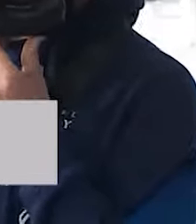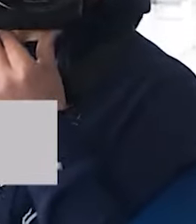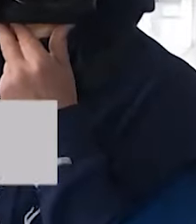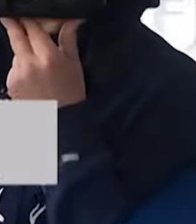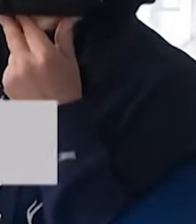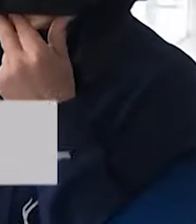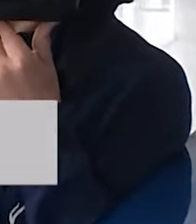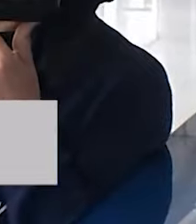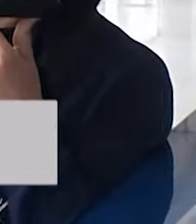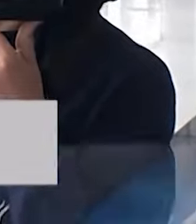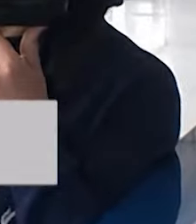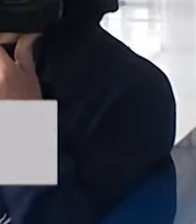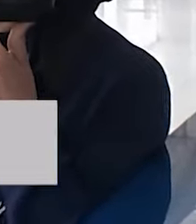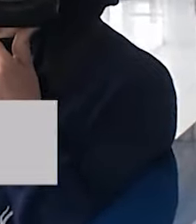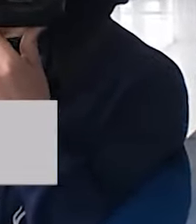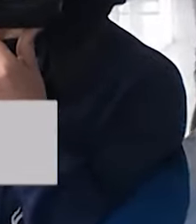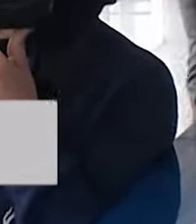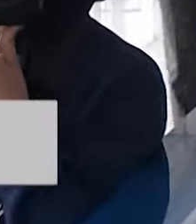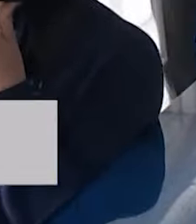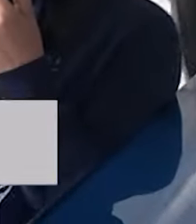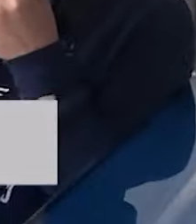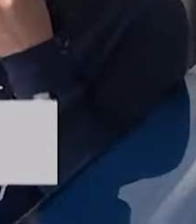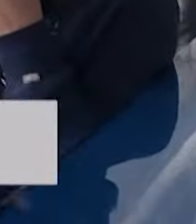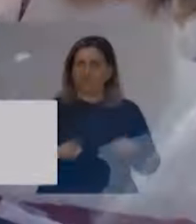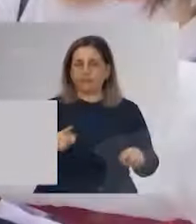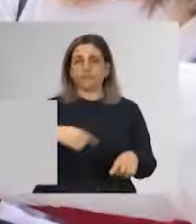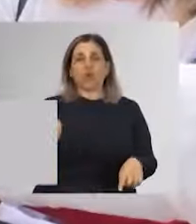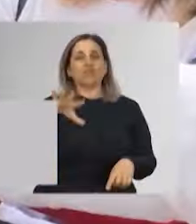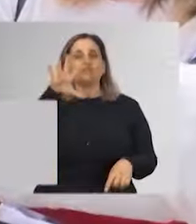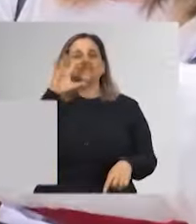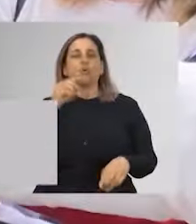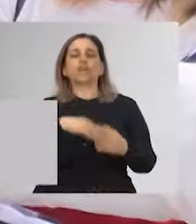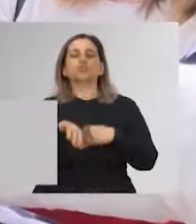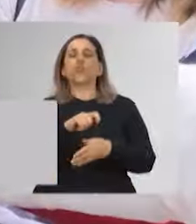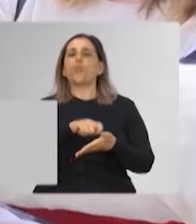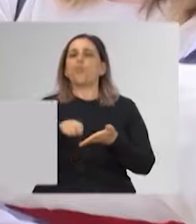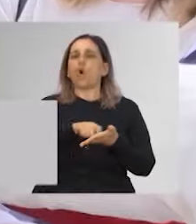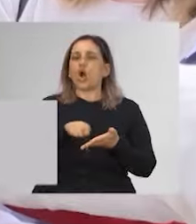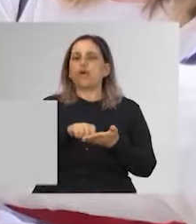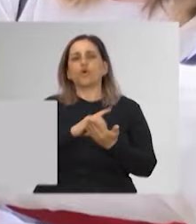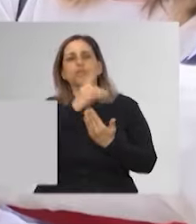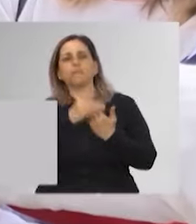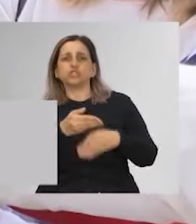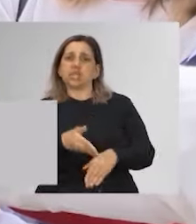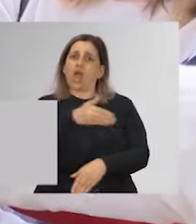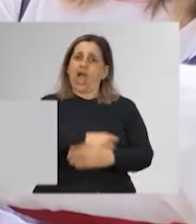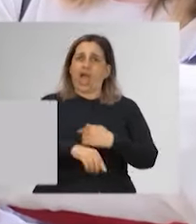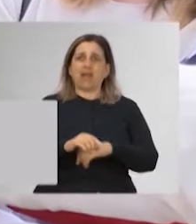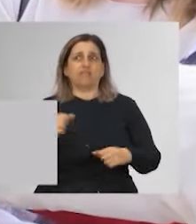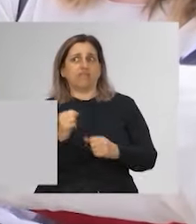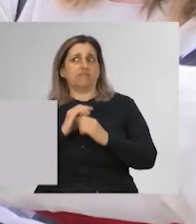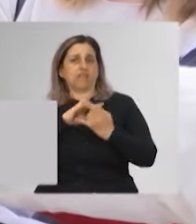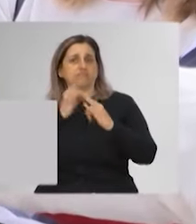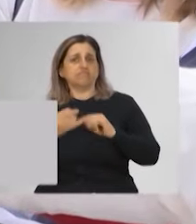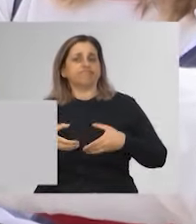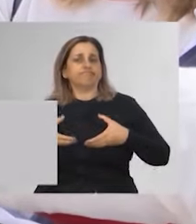delegaciones. Segundo, ustedes recordarán que el anteproyecto de ley yo se lo llevé personalmente a Fernando Pereira a la